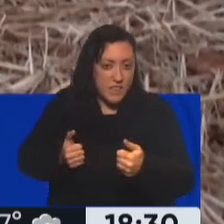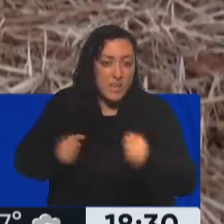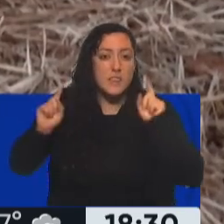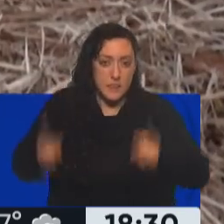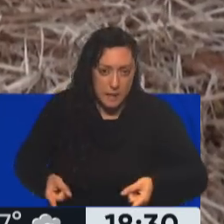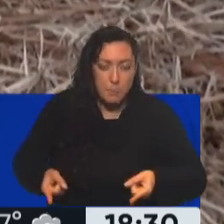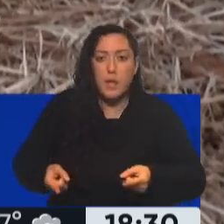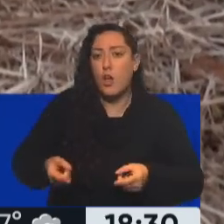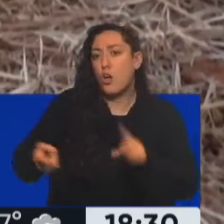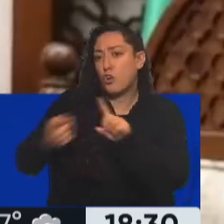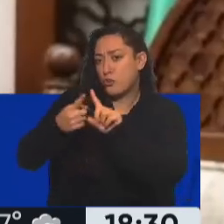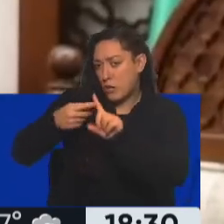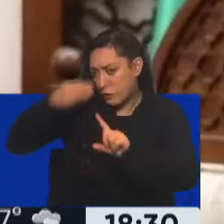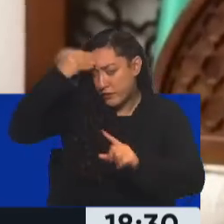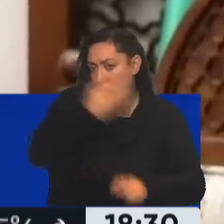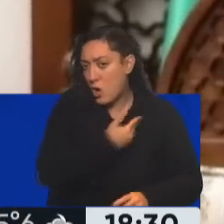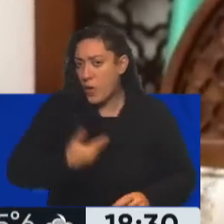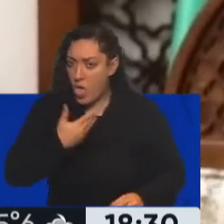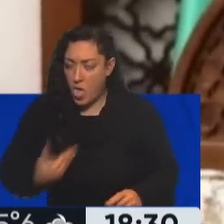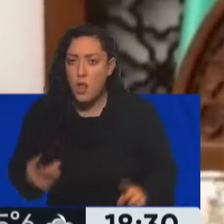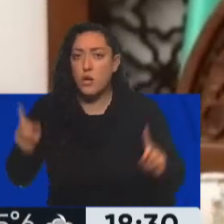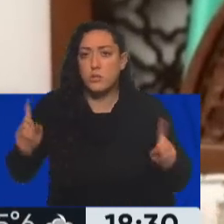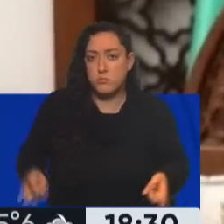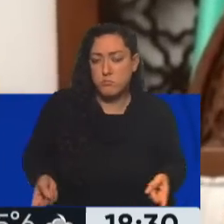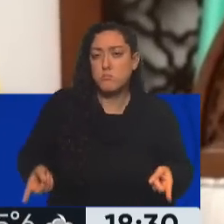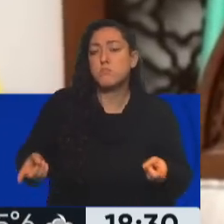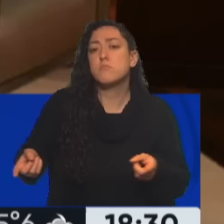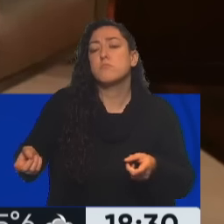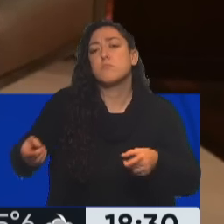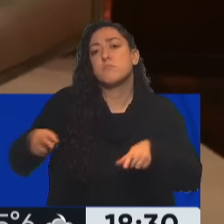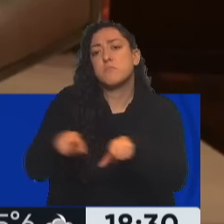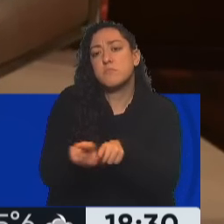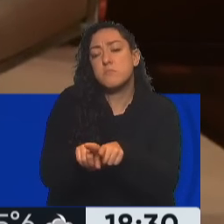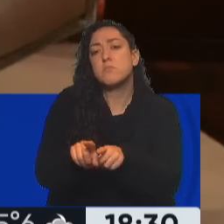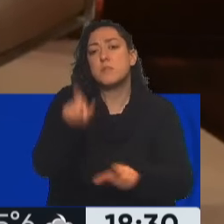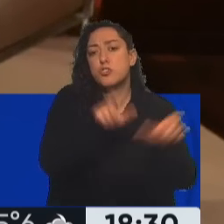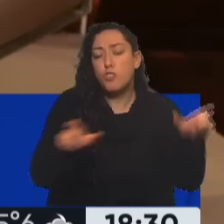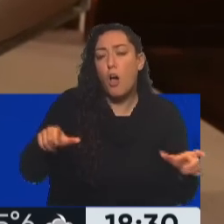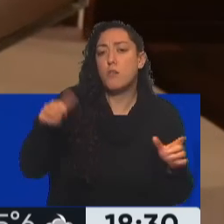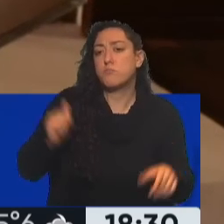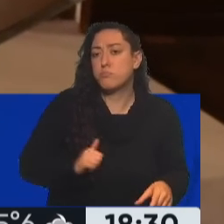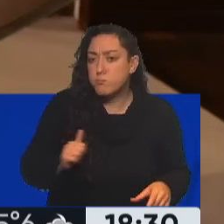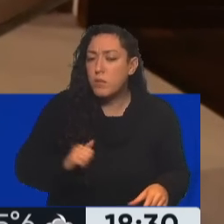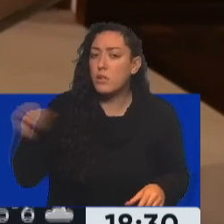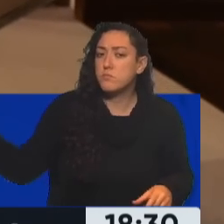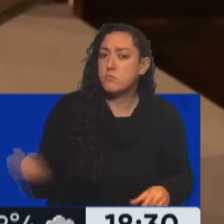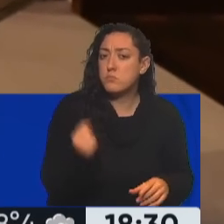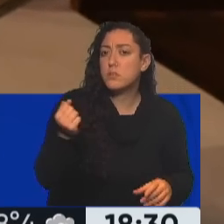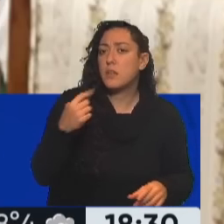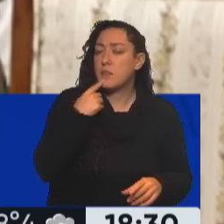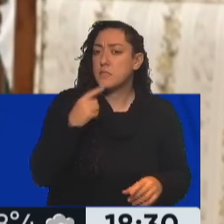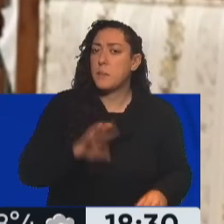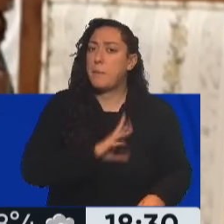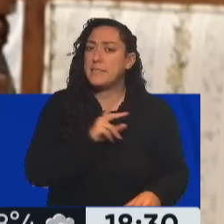otro diplomático. Varios países occidentales de peso debaten la posibilidad de reconocer un Estado